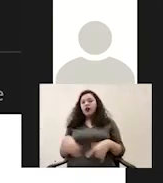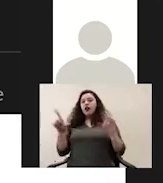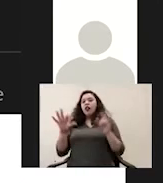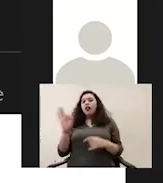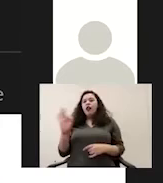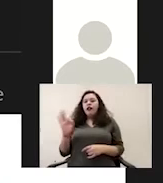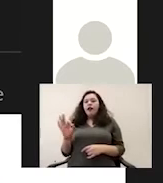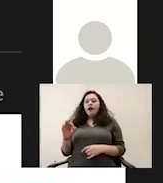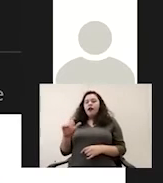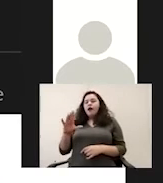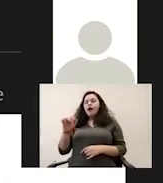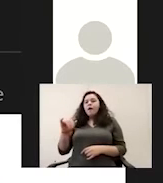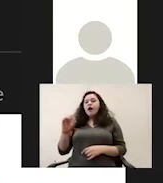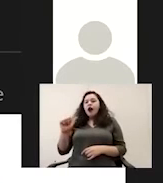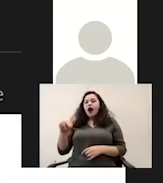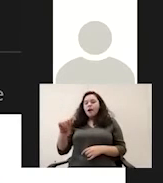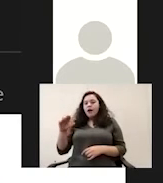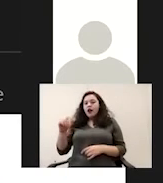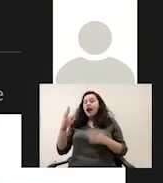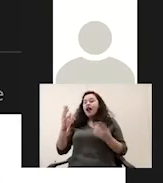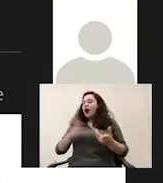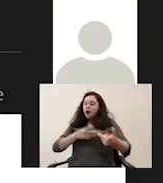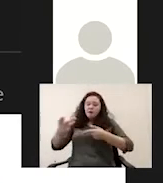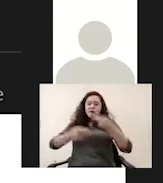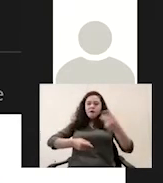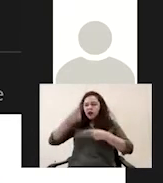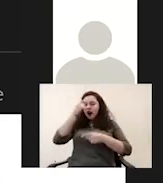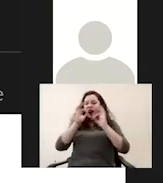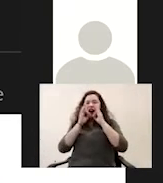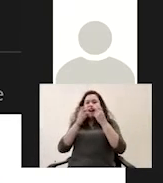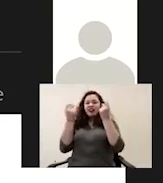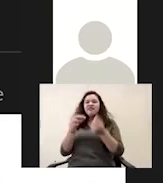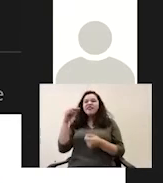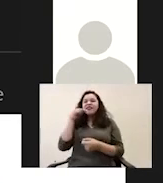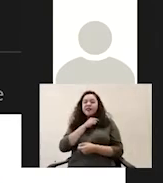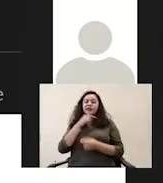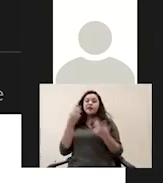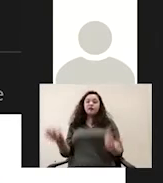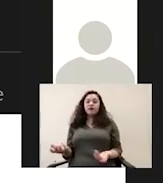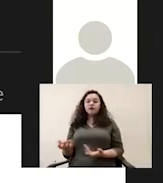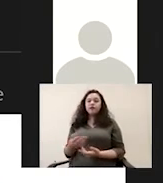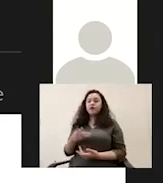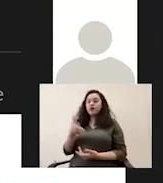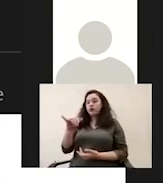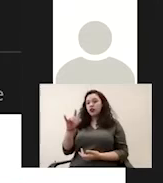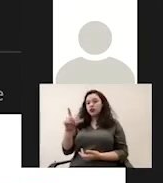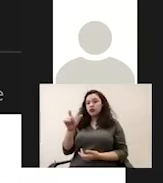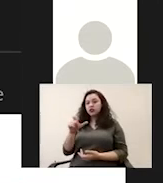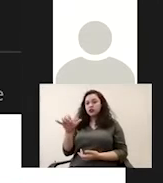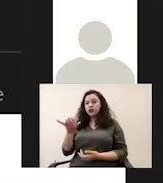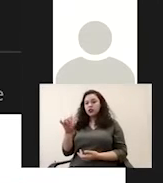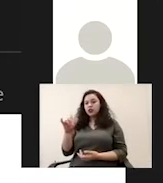amonio, a veces ellos ya vienen preparados para que se utilicen de manera inmediata. Fenoles, peróxido de hidrógeno. Aquí